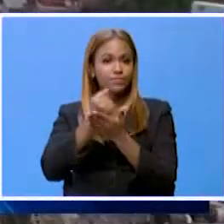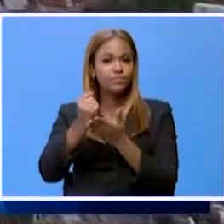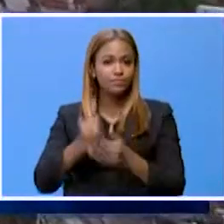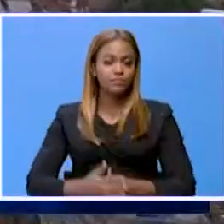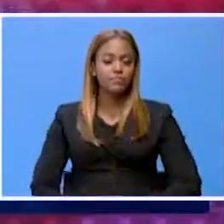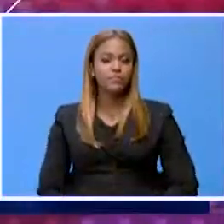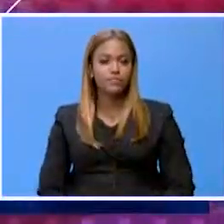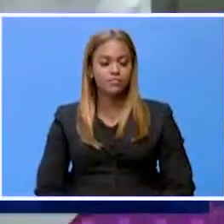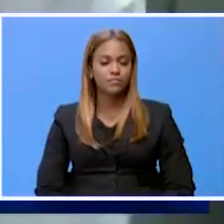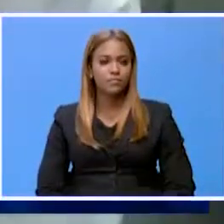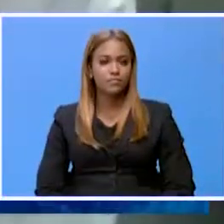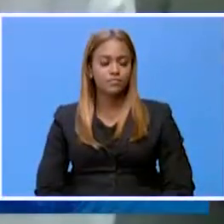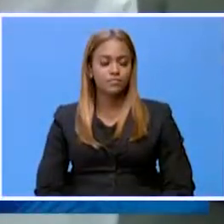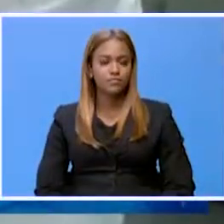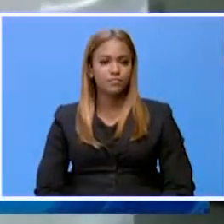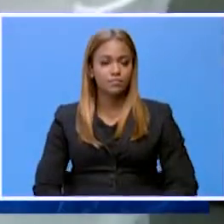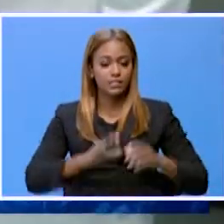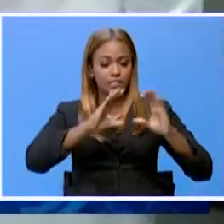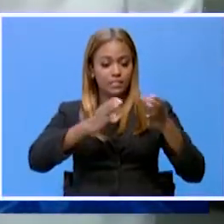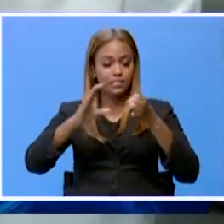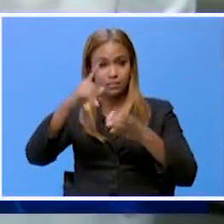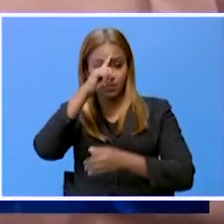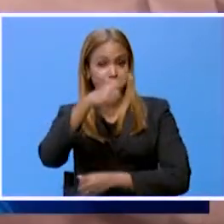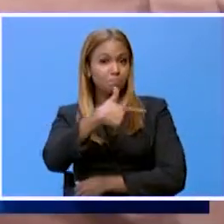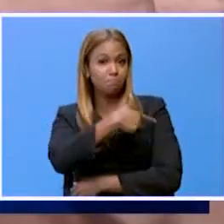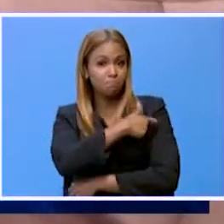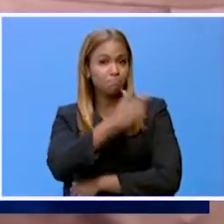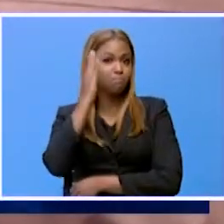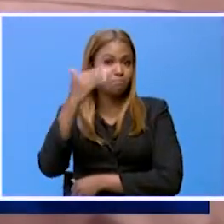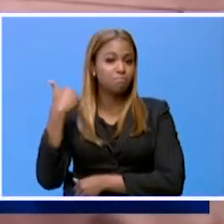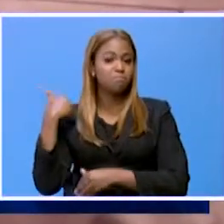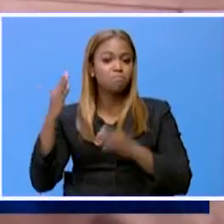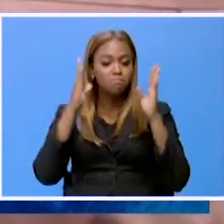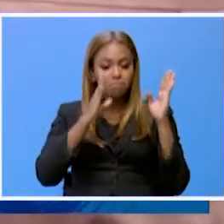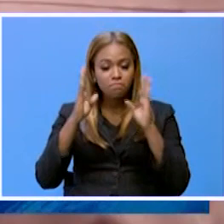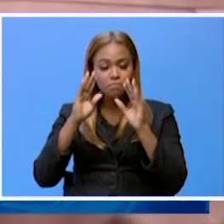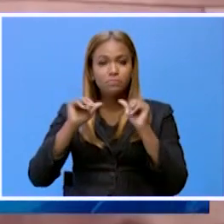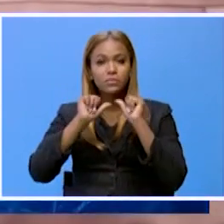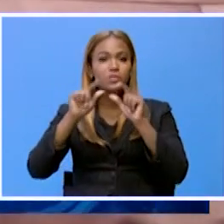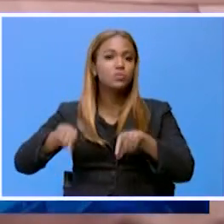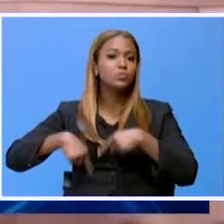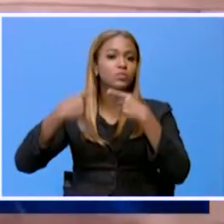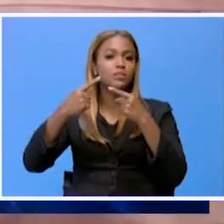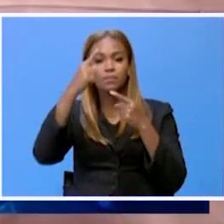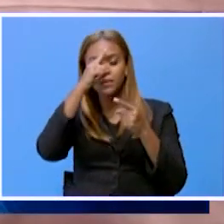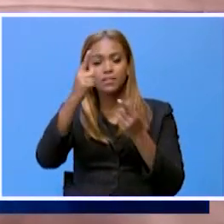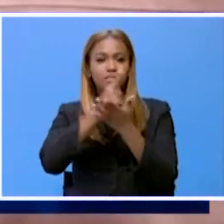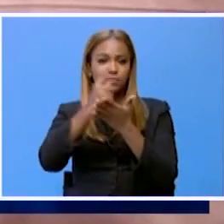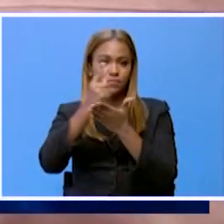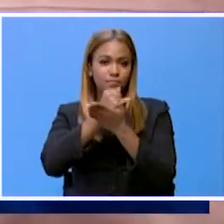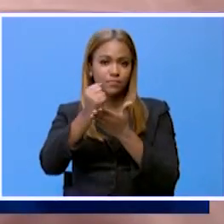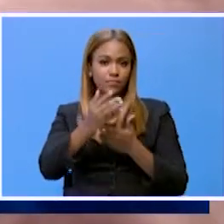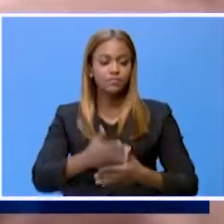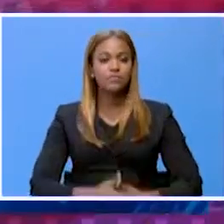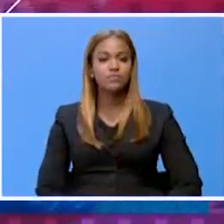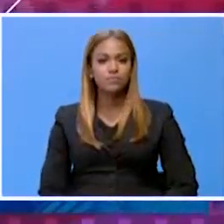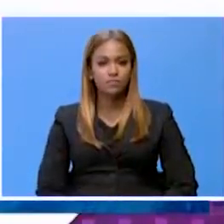Mayor. Centros de vacunación estarán dando asistencia durante el asueto de la Semana